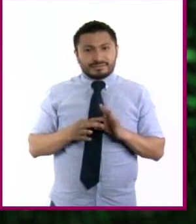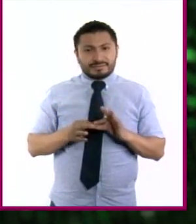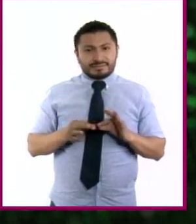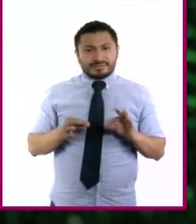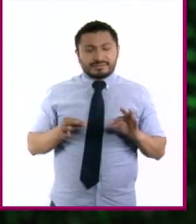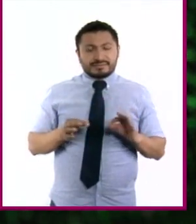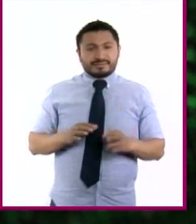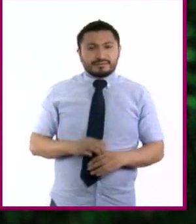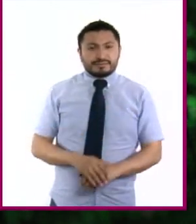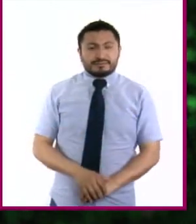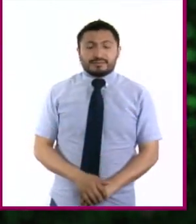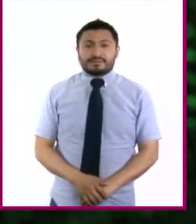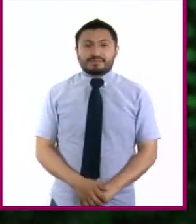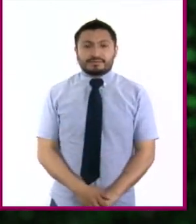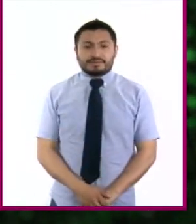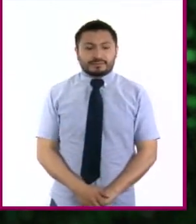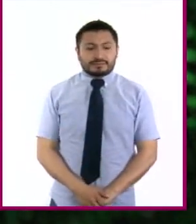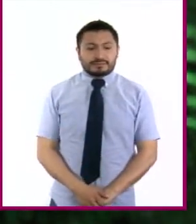manera